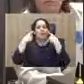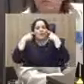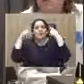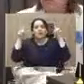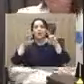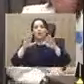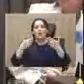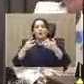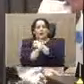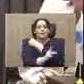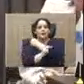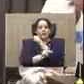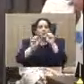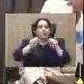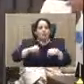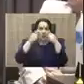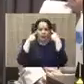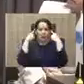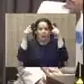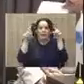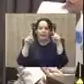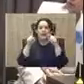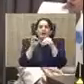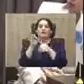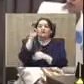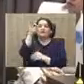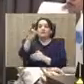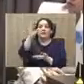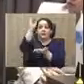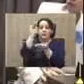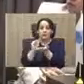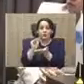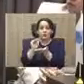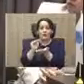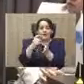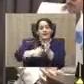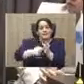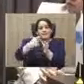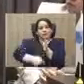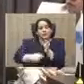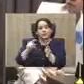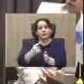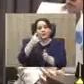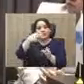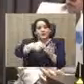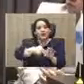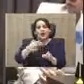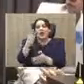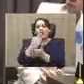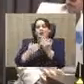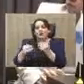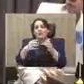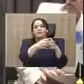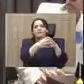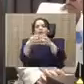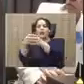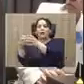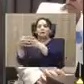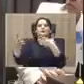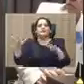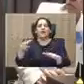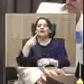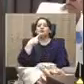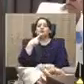una eventual rebaja en el impuesto único al combustible, que aquí hay fracciones que han manifestado su interés en aprobar un proyecto de ley para que